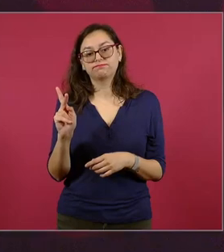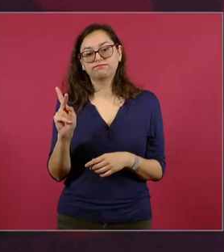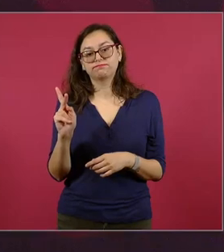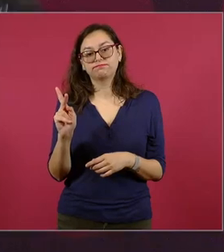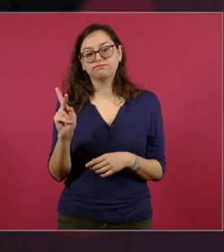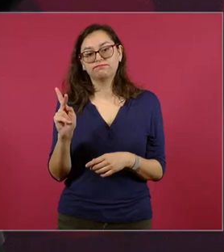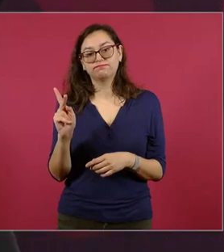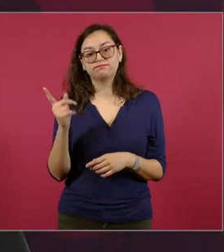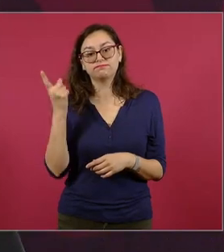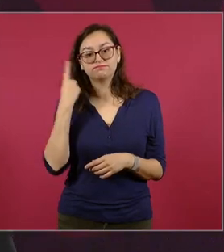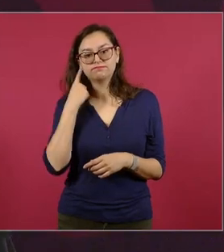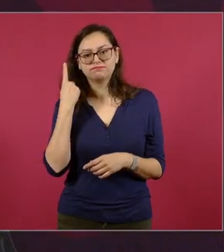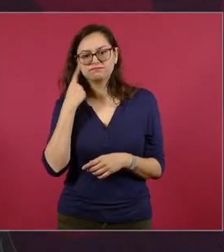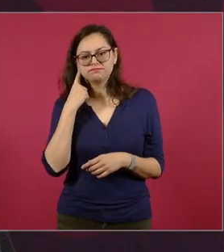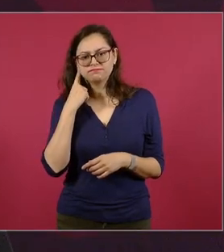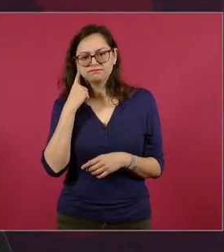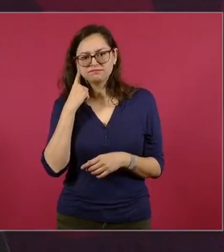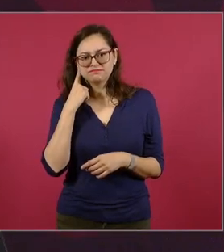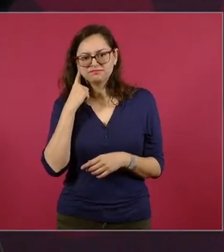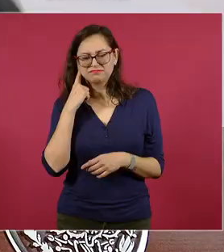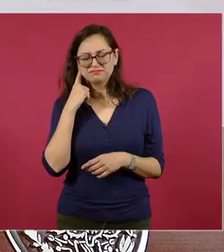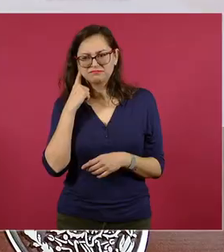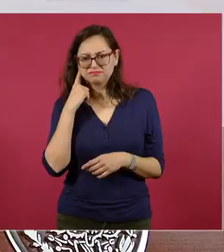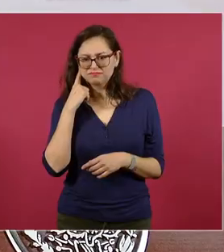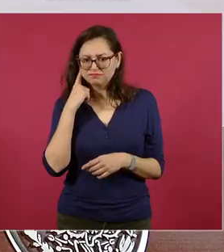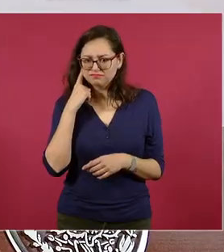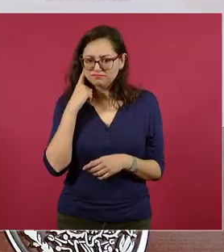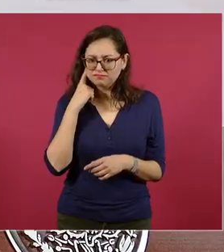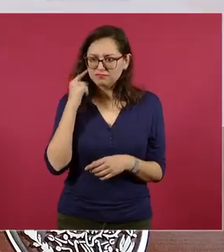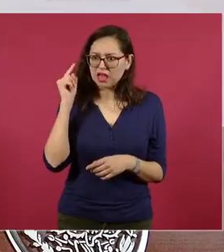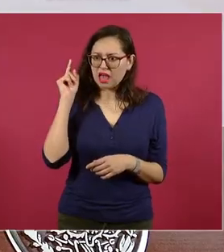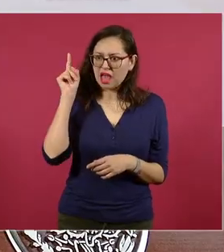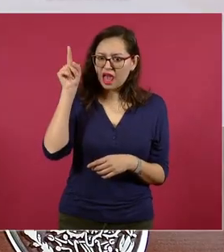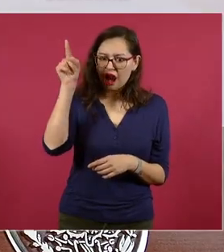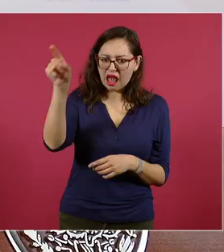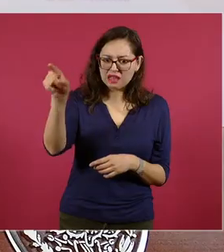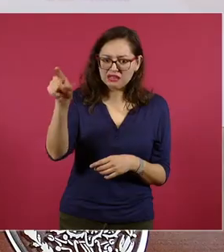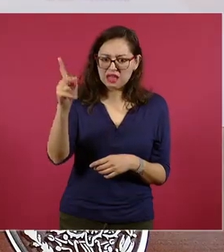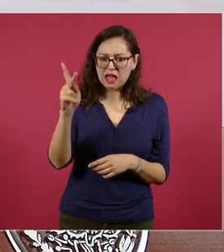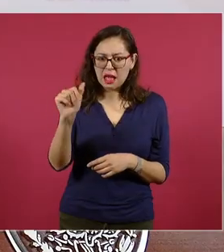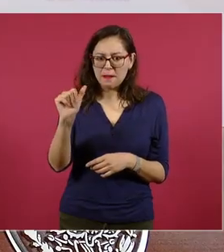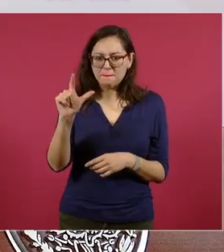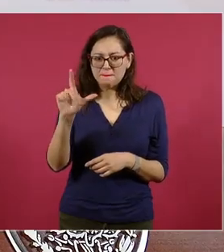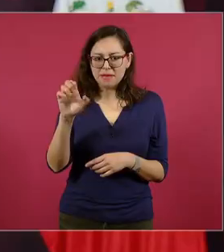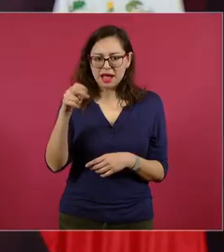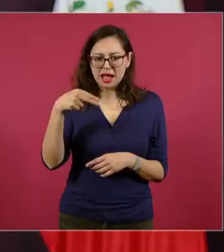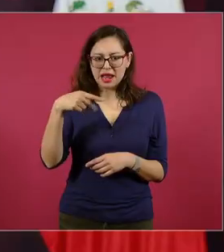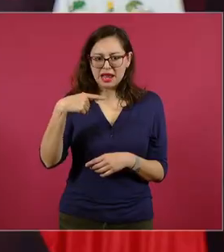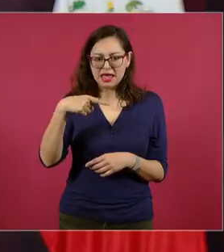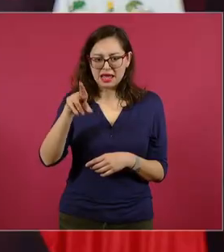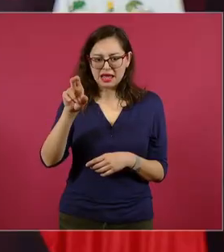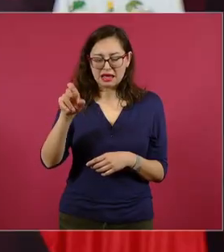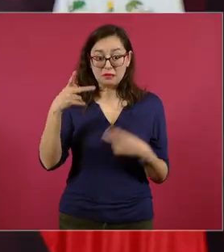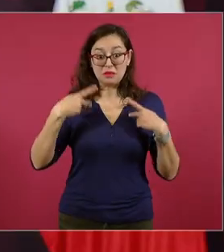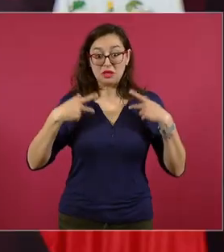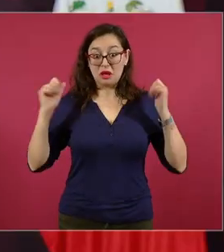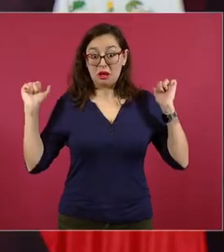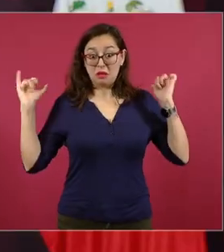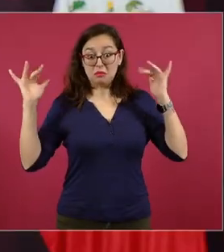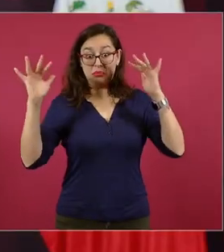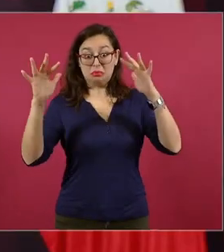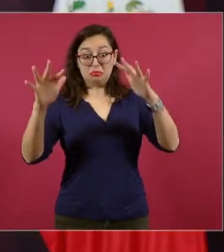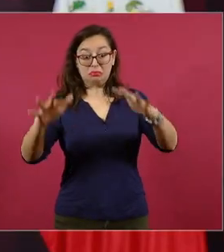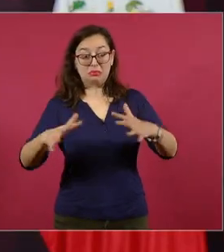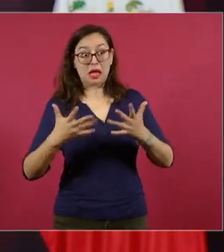me enteré de que me van a esperar en Palenque, pues ¿saben qué? No voy a llegar a Palenque,